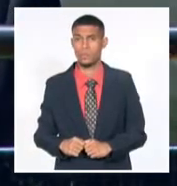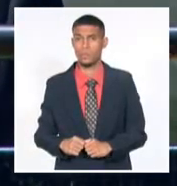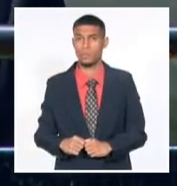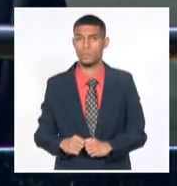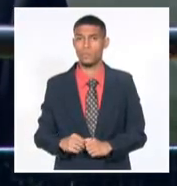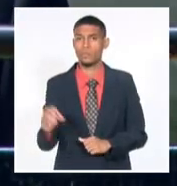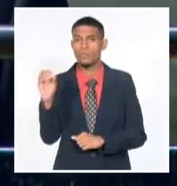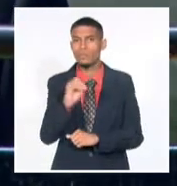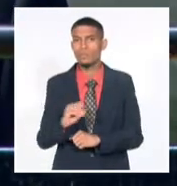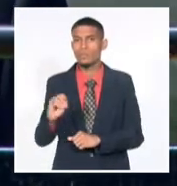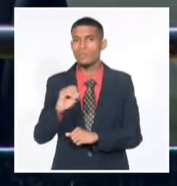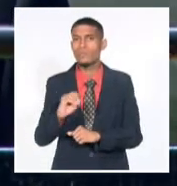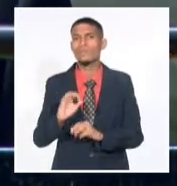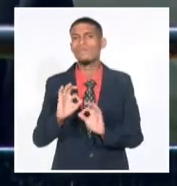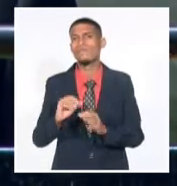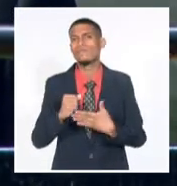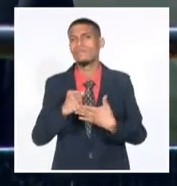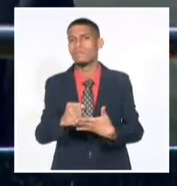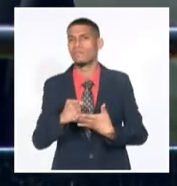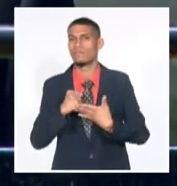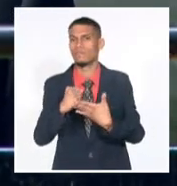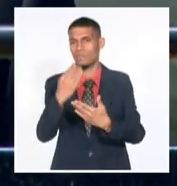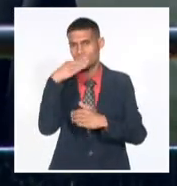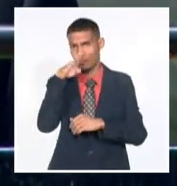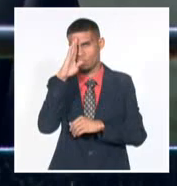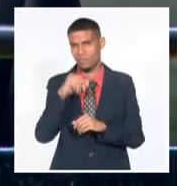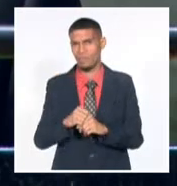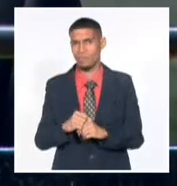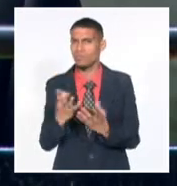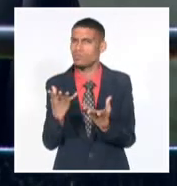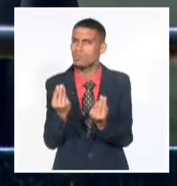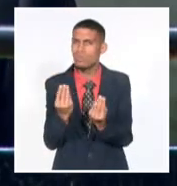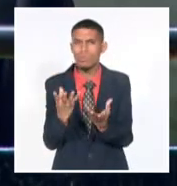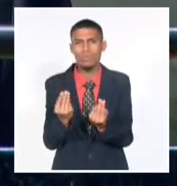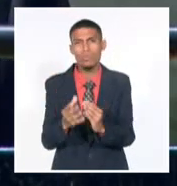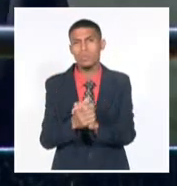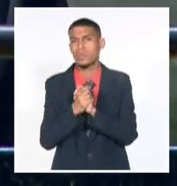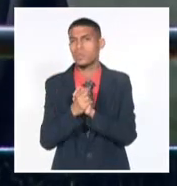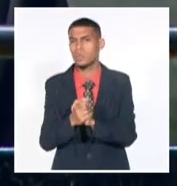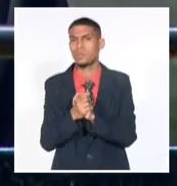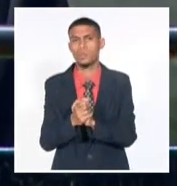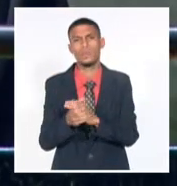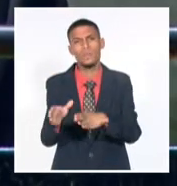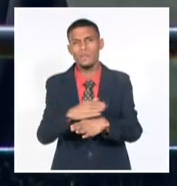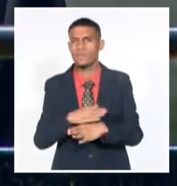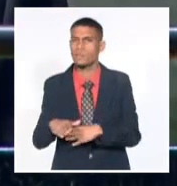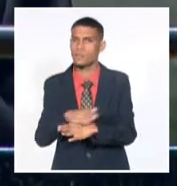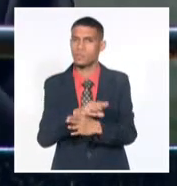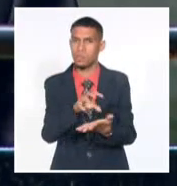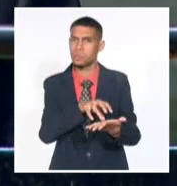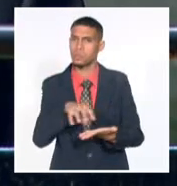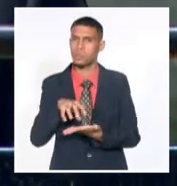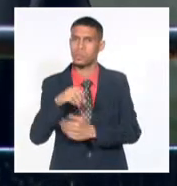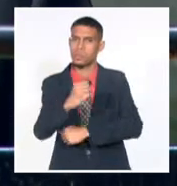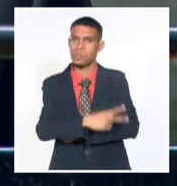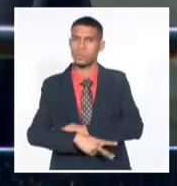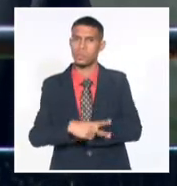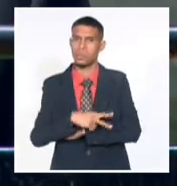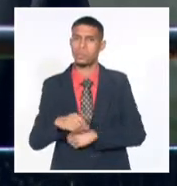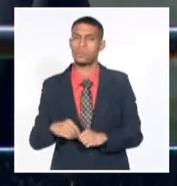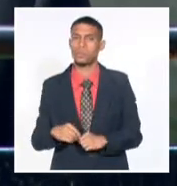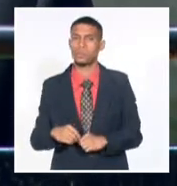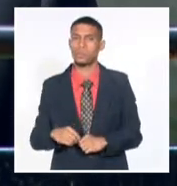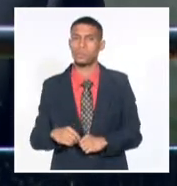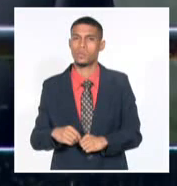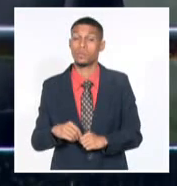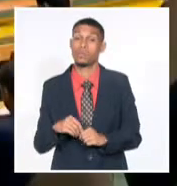de solidaridad con Cuba y de los muchos amigos en diversas latitudes. Nos alienta